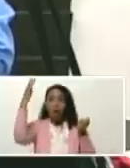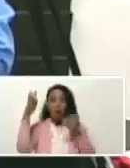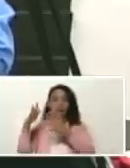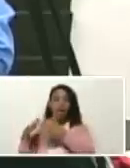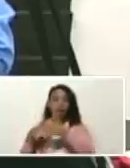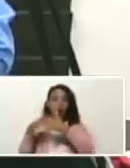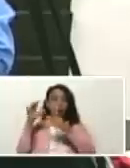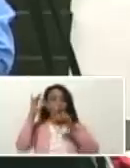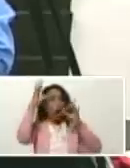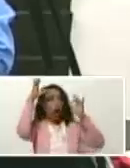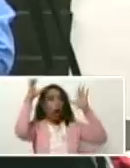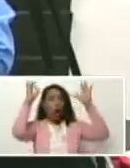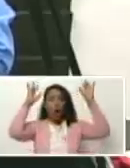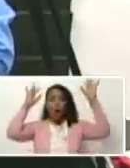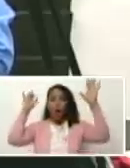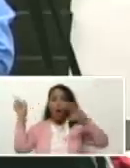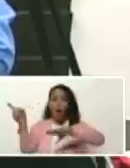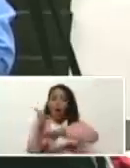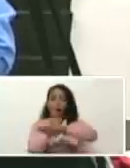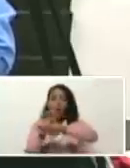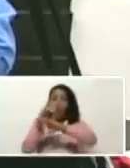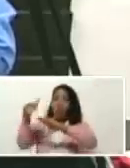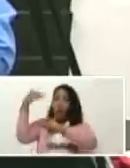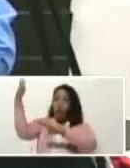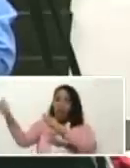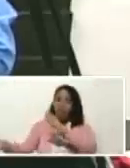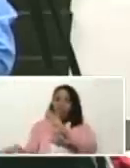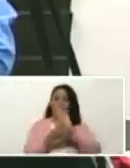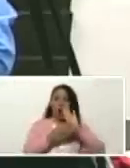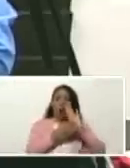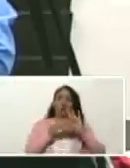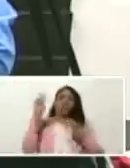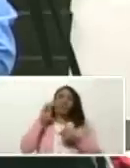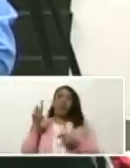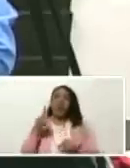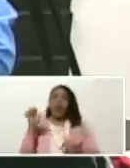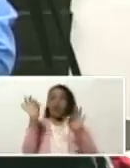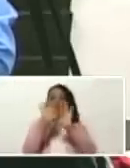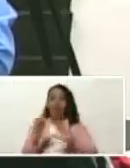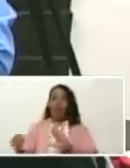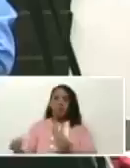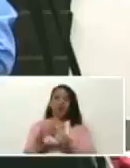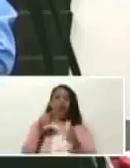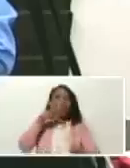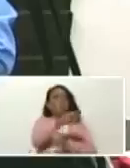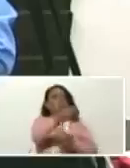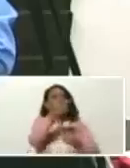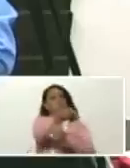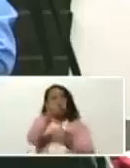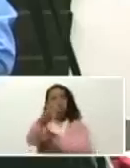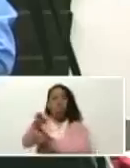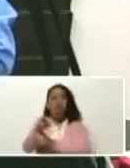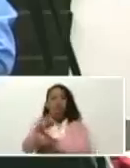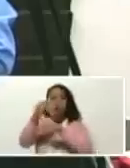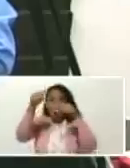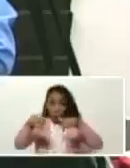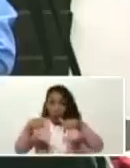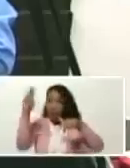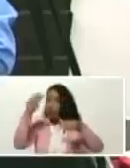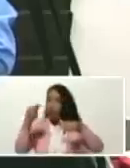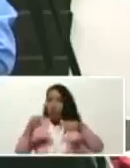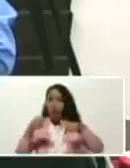no van a venir gobiernos extranjeros a imponer la Venezuela nada Ni hoy ni nunca